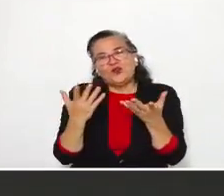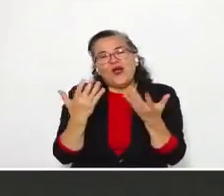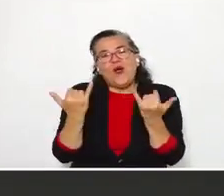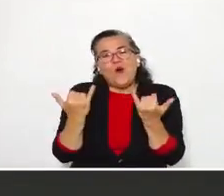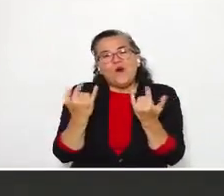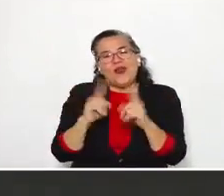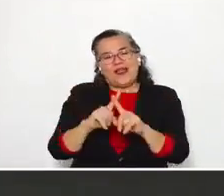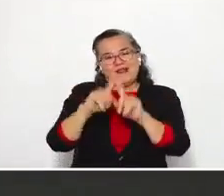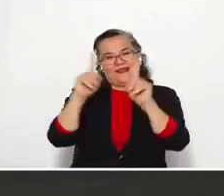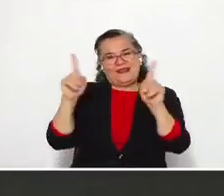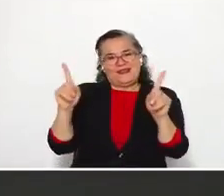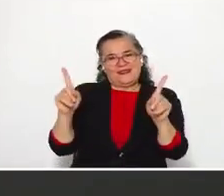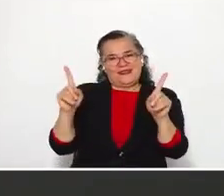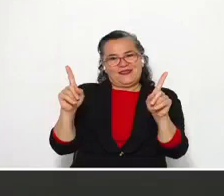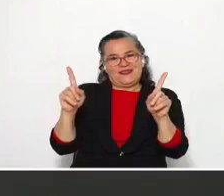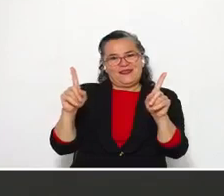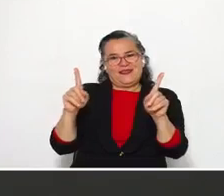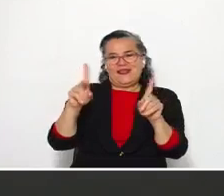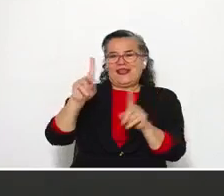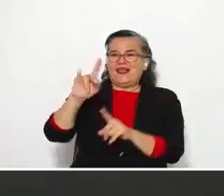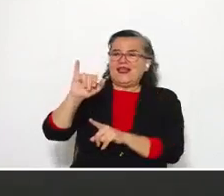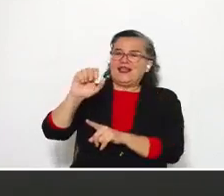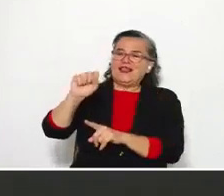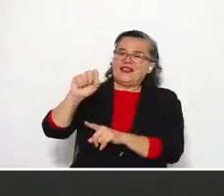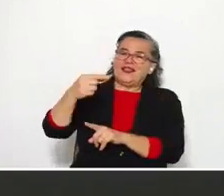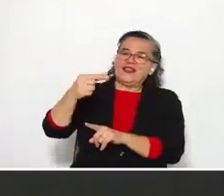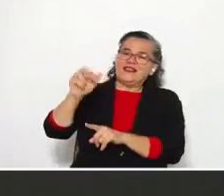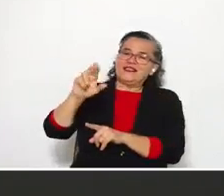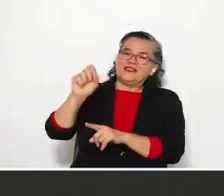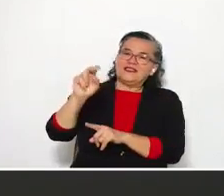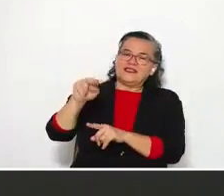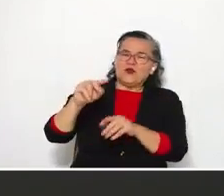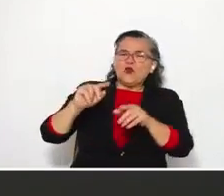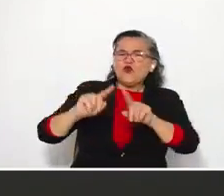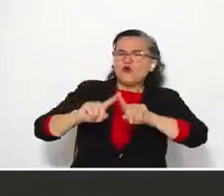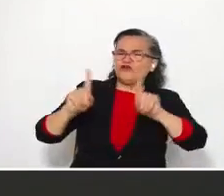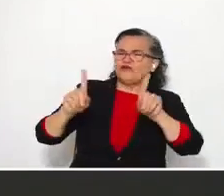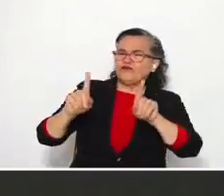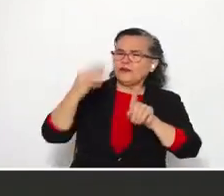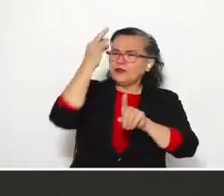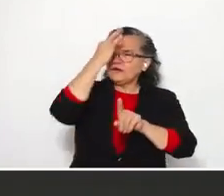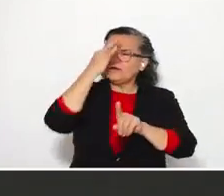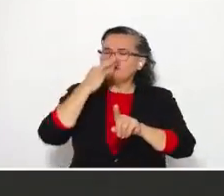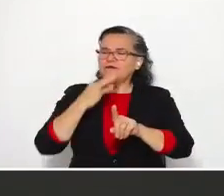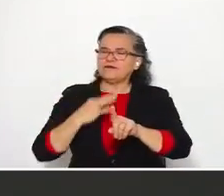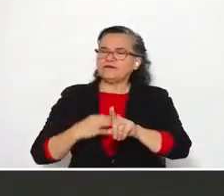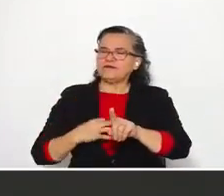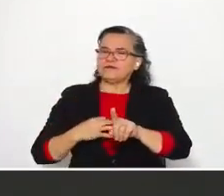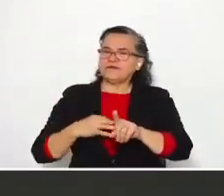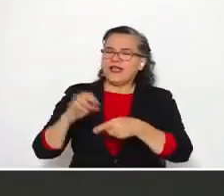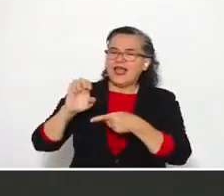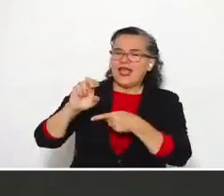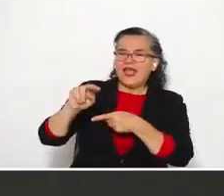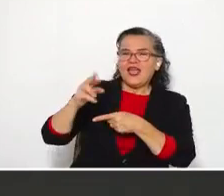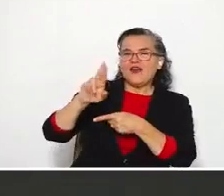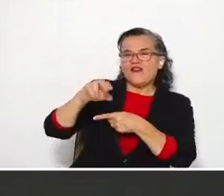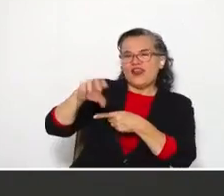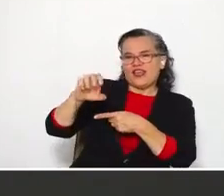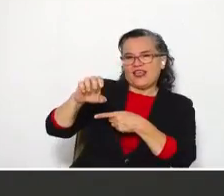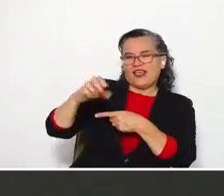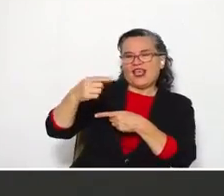pido disculpas sobre la figura de Enrique Góngora. La